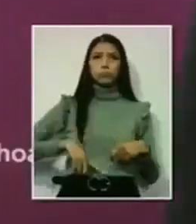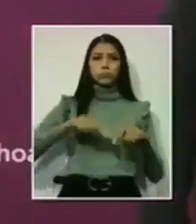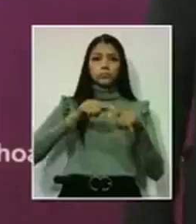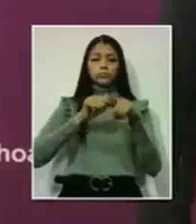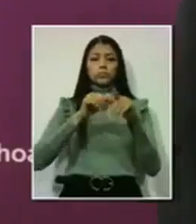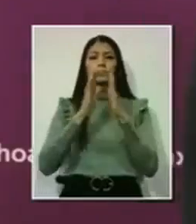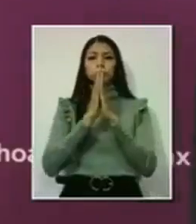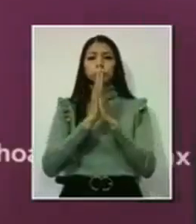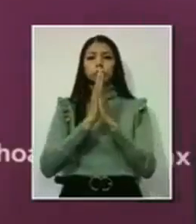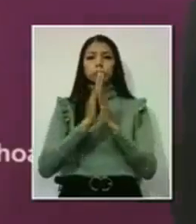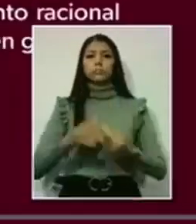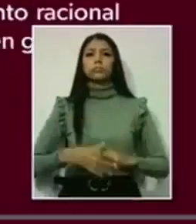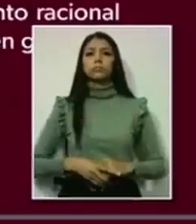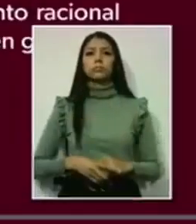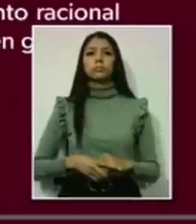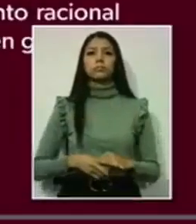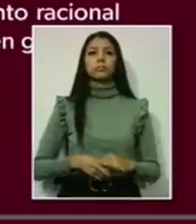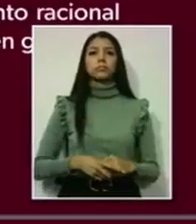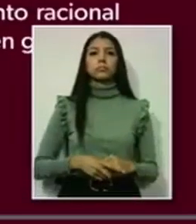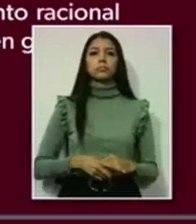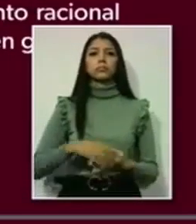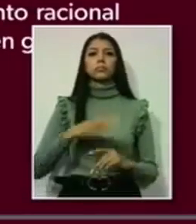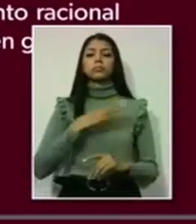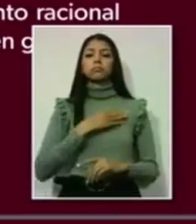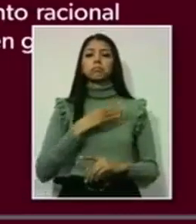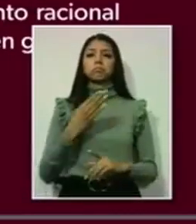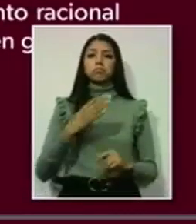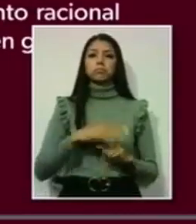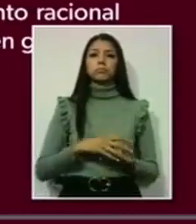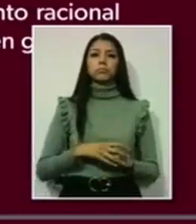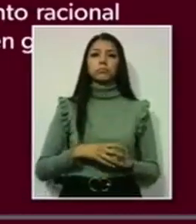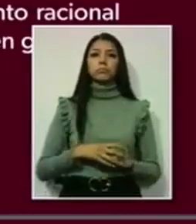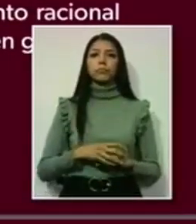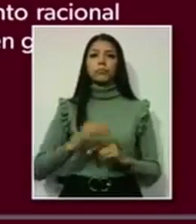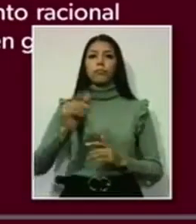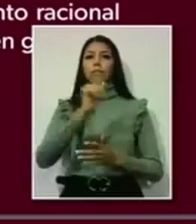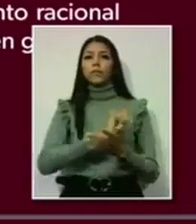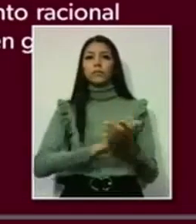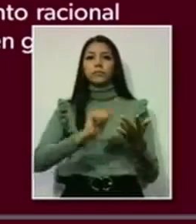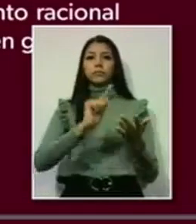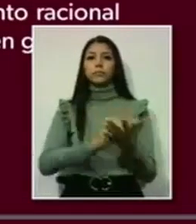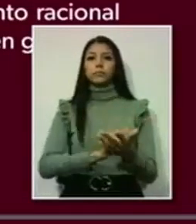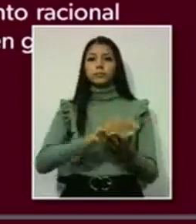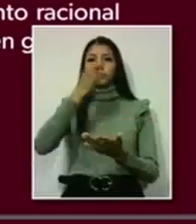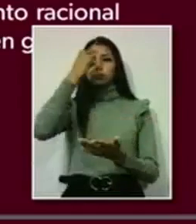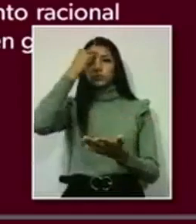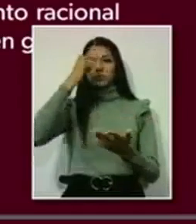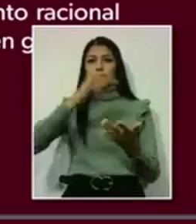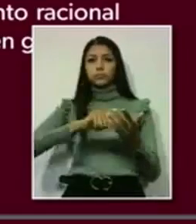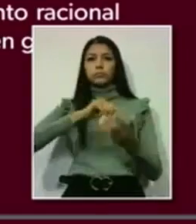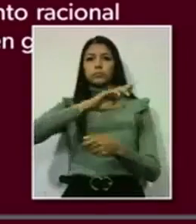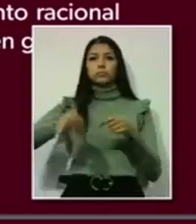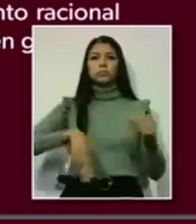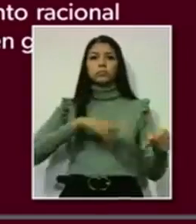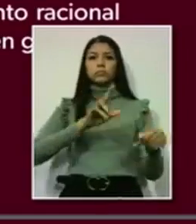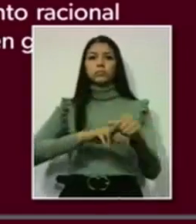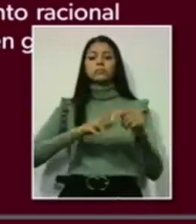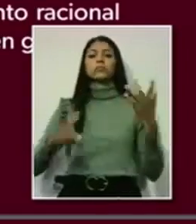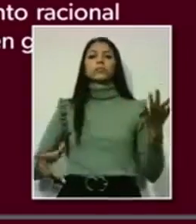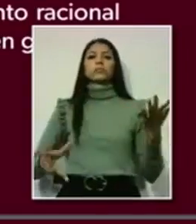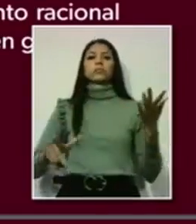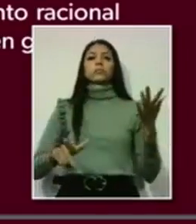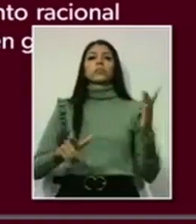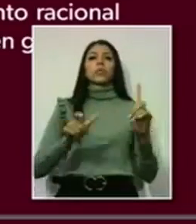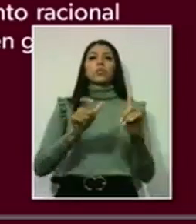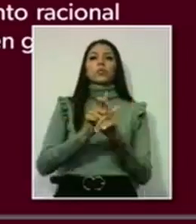El titular de la Secretaría de Medio Ambiente de Michoacán, Alejandro Méndez López, informó que arrancarán en próximos días las consultas públicas